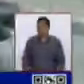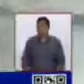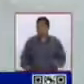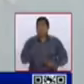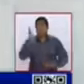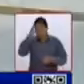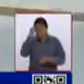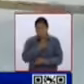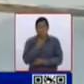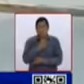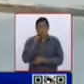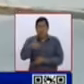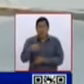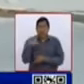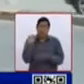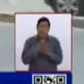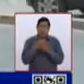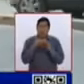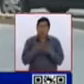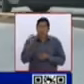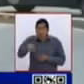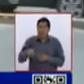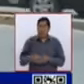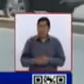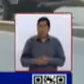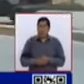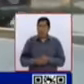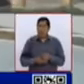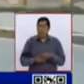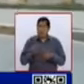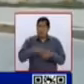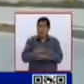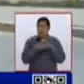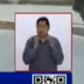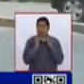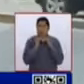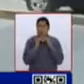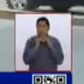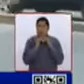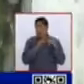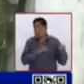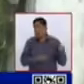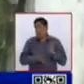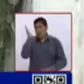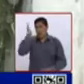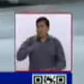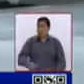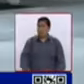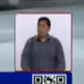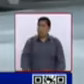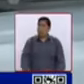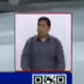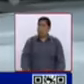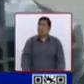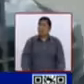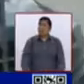Salgo con mis hijos, está ahí. Llego del colegio, está ahí. Una vez que entro a casa, recién se mueve.